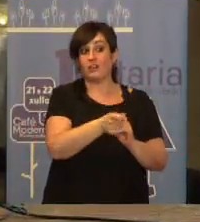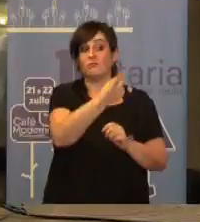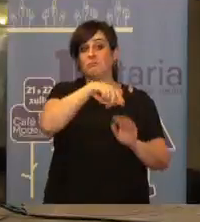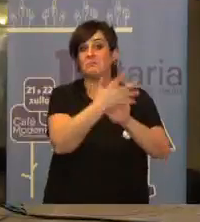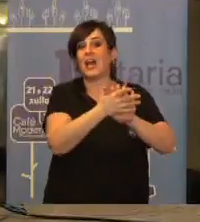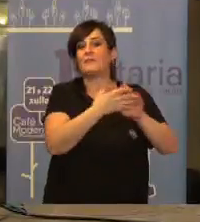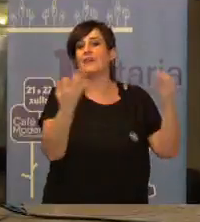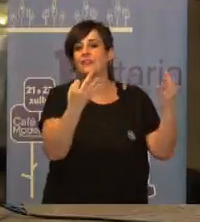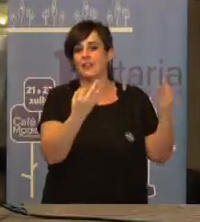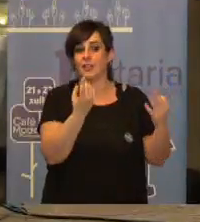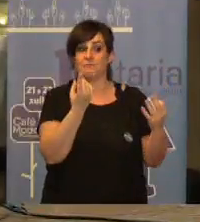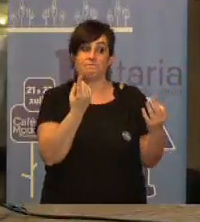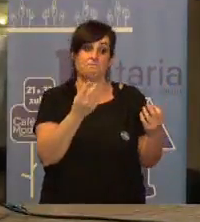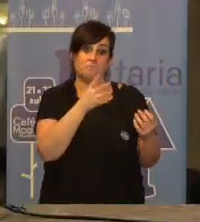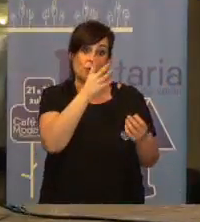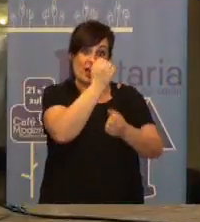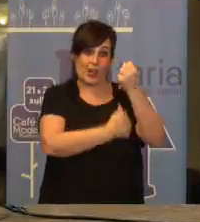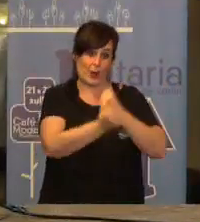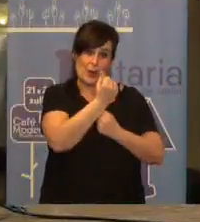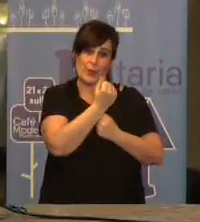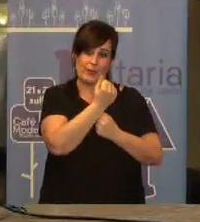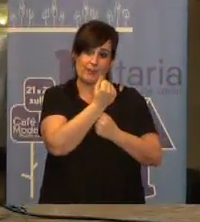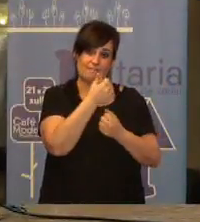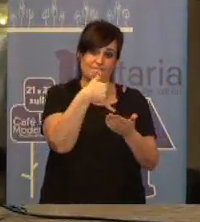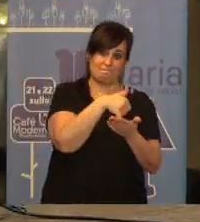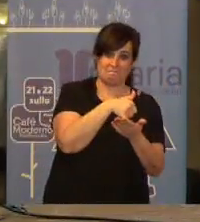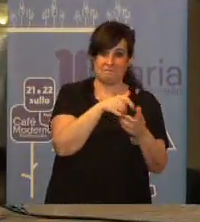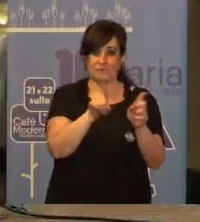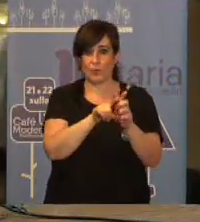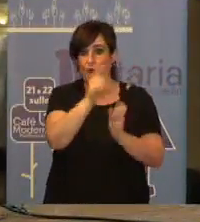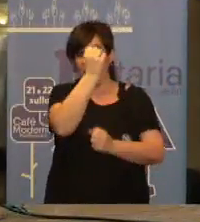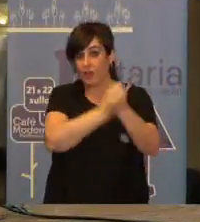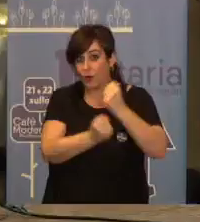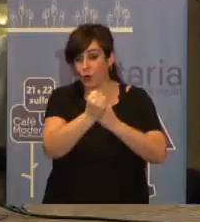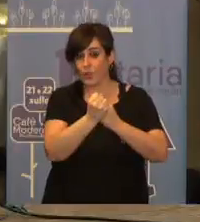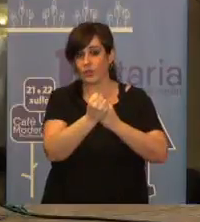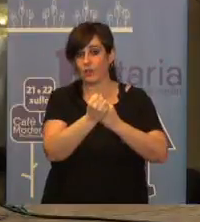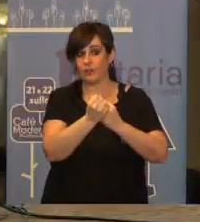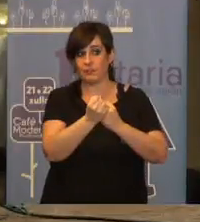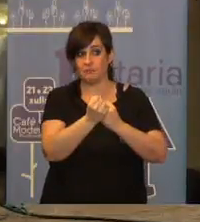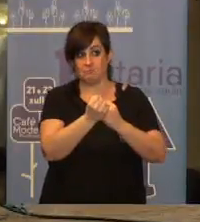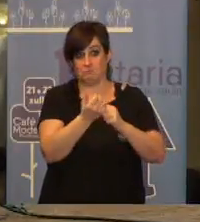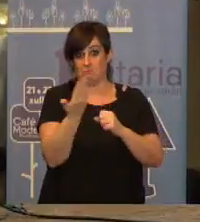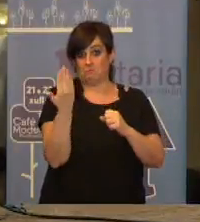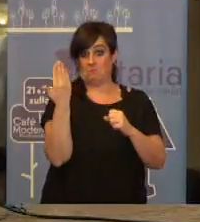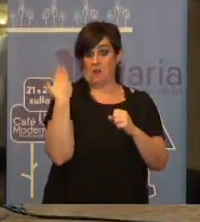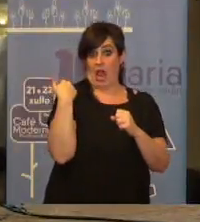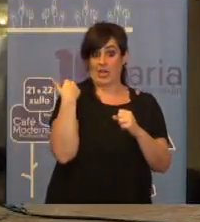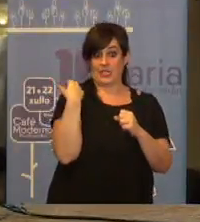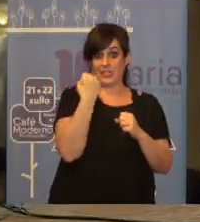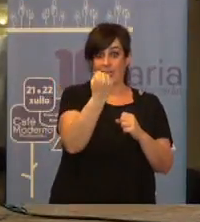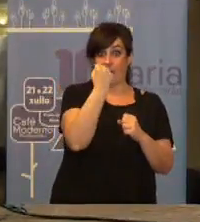falando da financiamento da economía, é dicir, como xa non a economía é igual que no primeiro ou no segundo capitalismo, senón